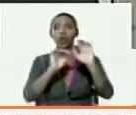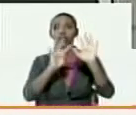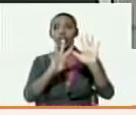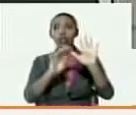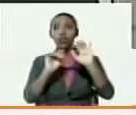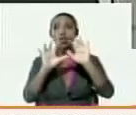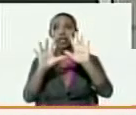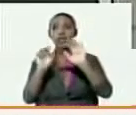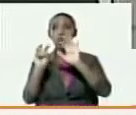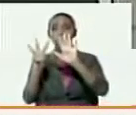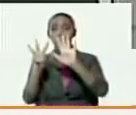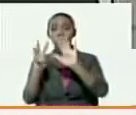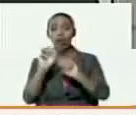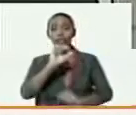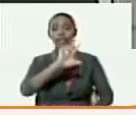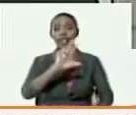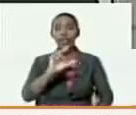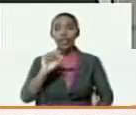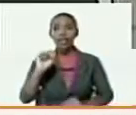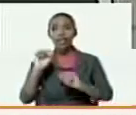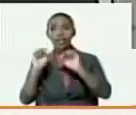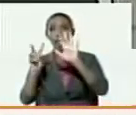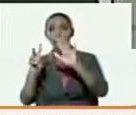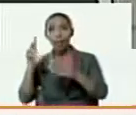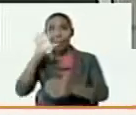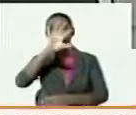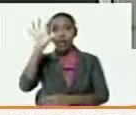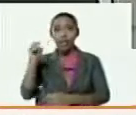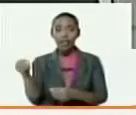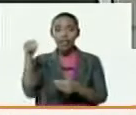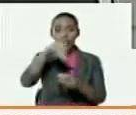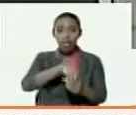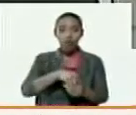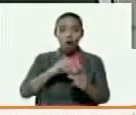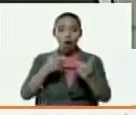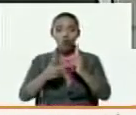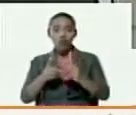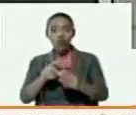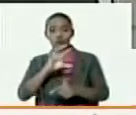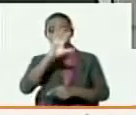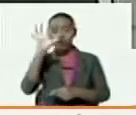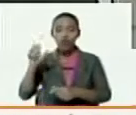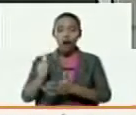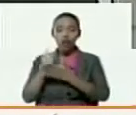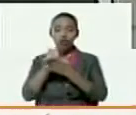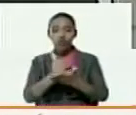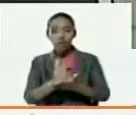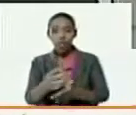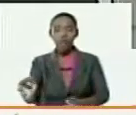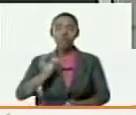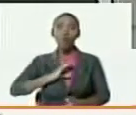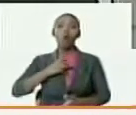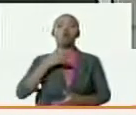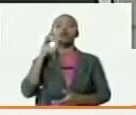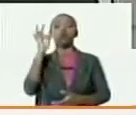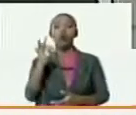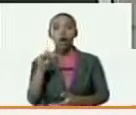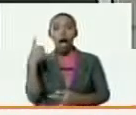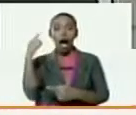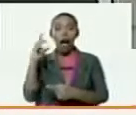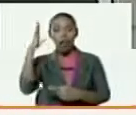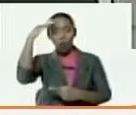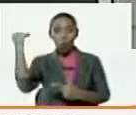37 países restantes dentro de los países con mayor número de casos de coronavirus destacan corea